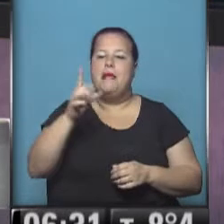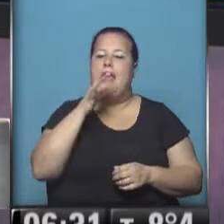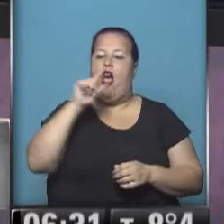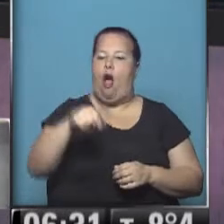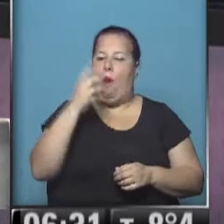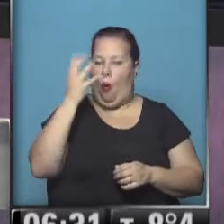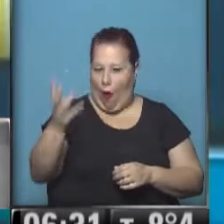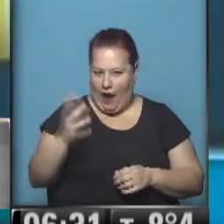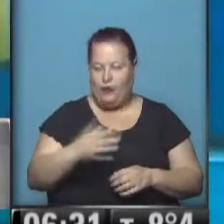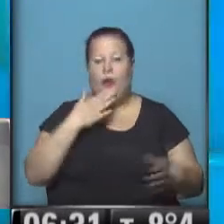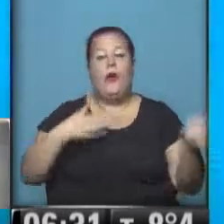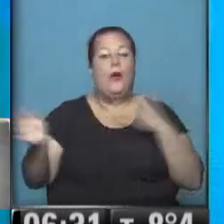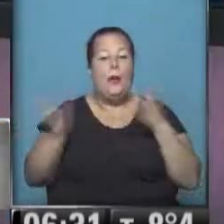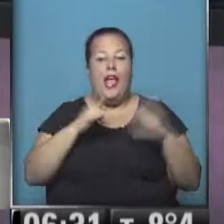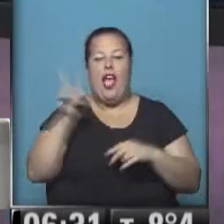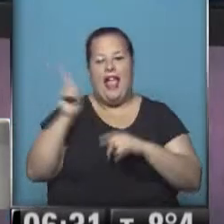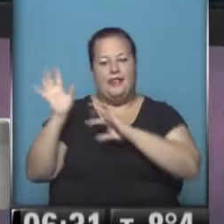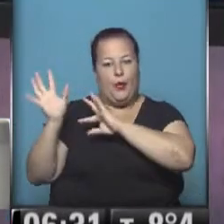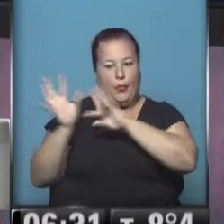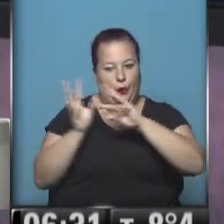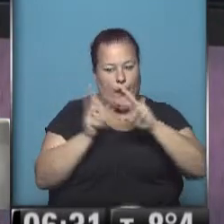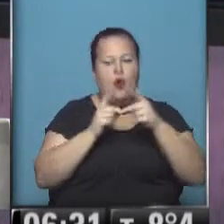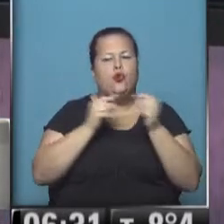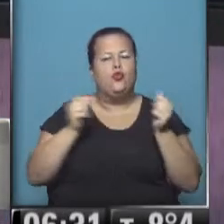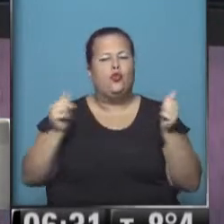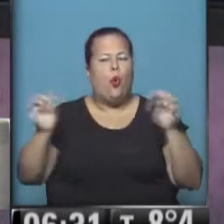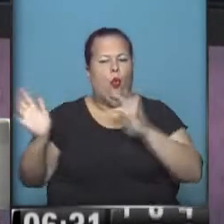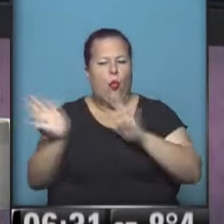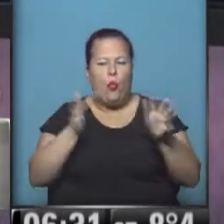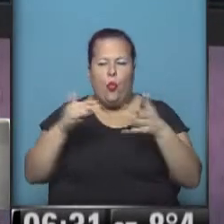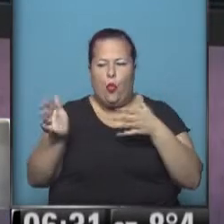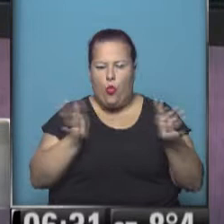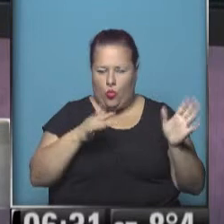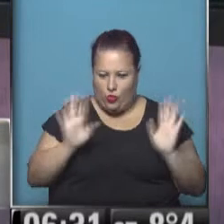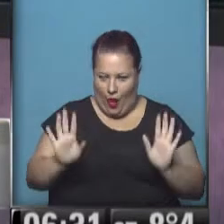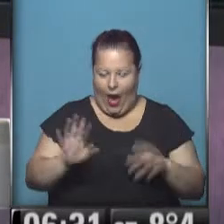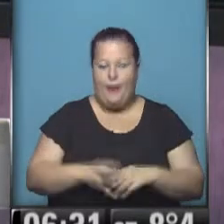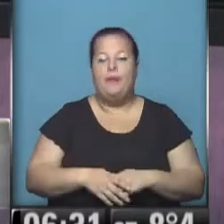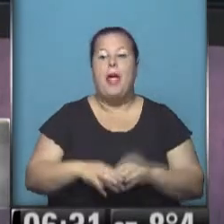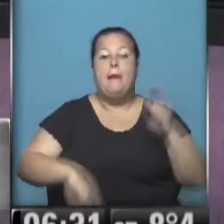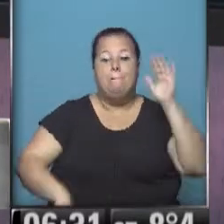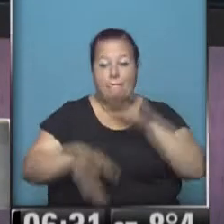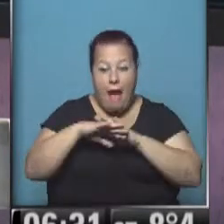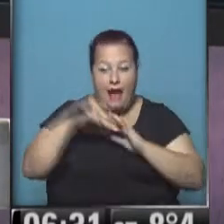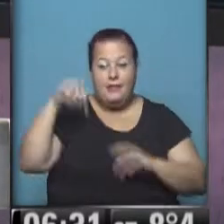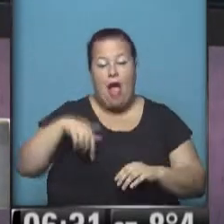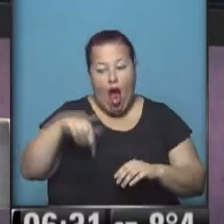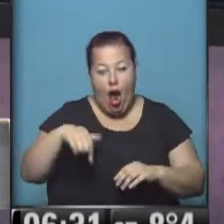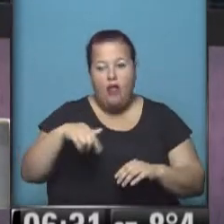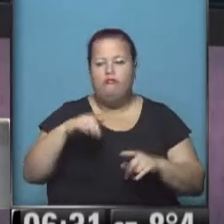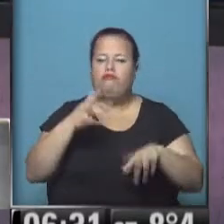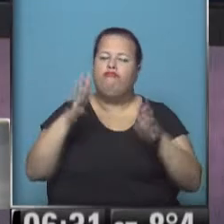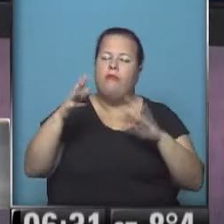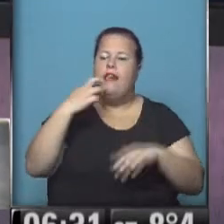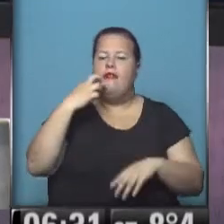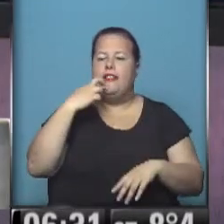14.4 el viento del este suaves y los muy suavecito es máxima para hoy del orden